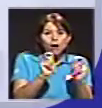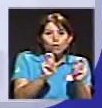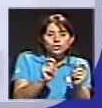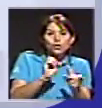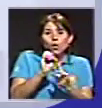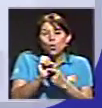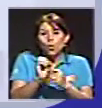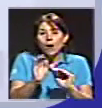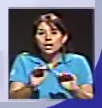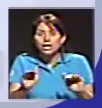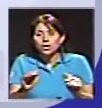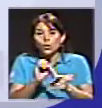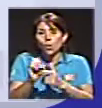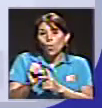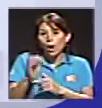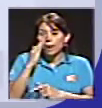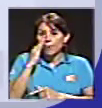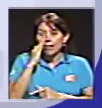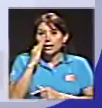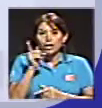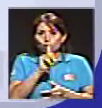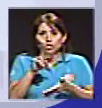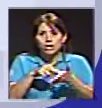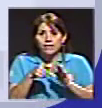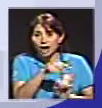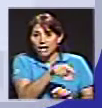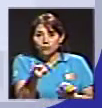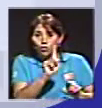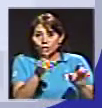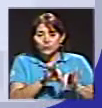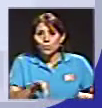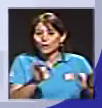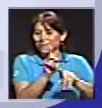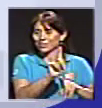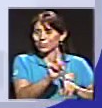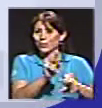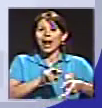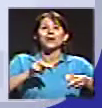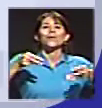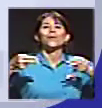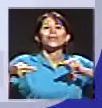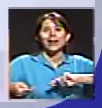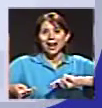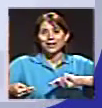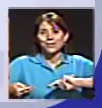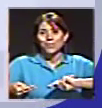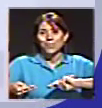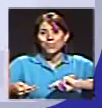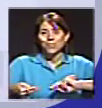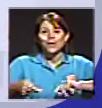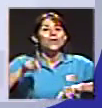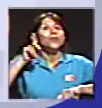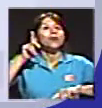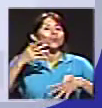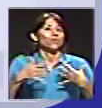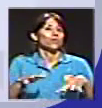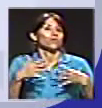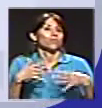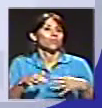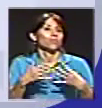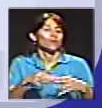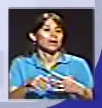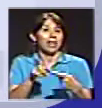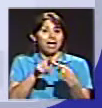madre no son importantes. Al contrario, no puede haber dos fines más loables